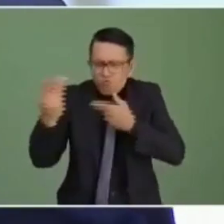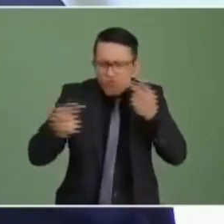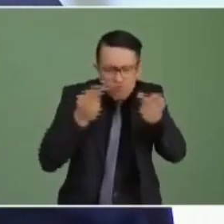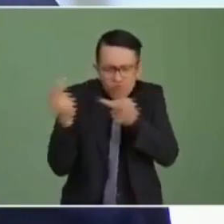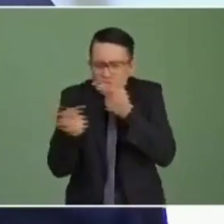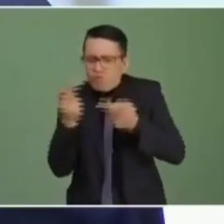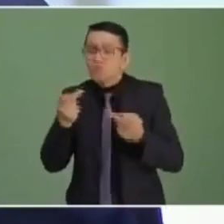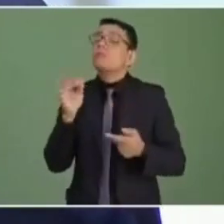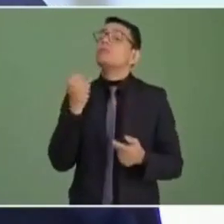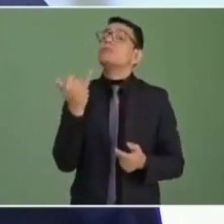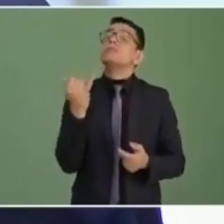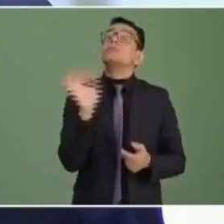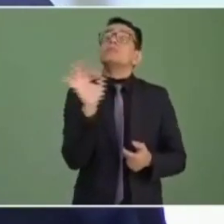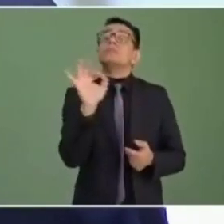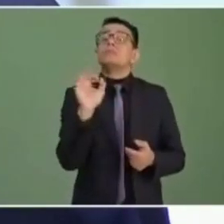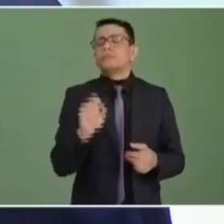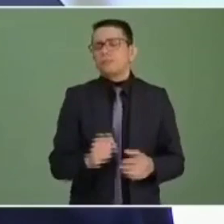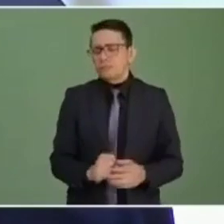y que